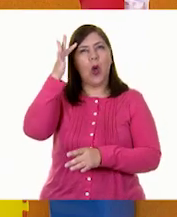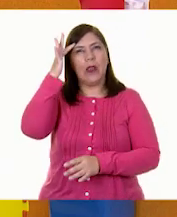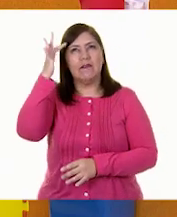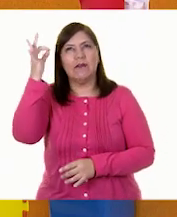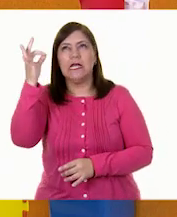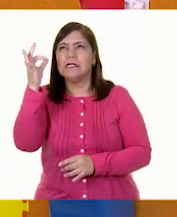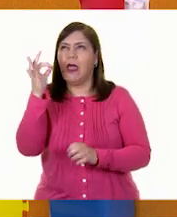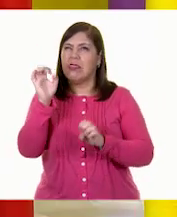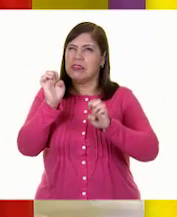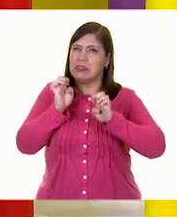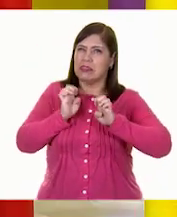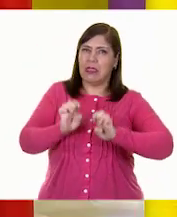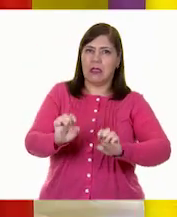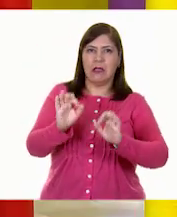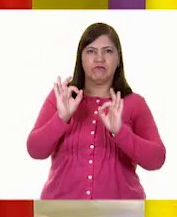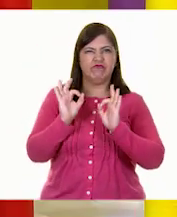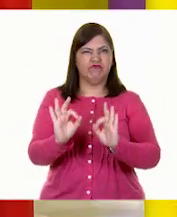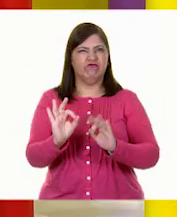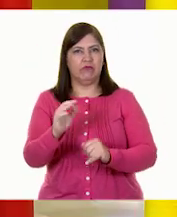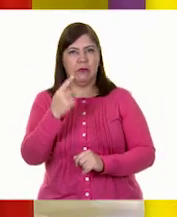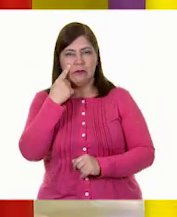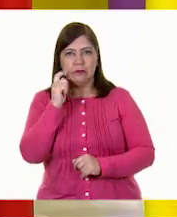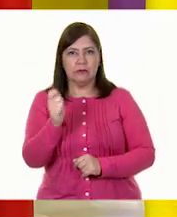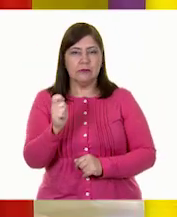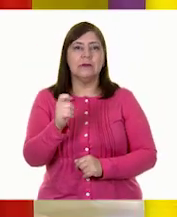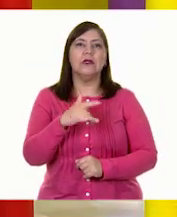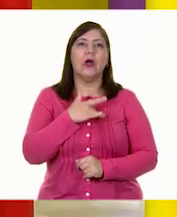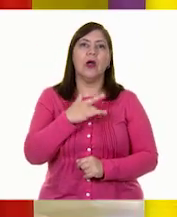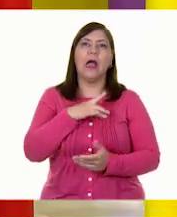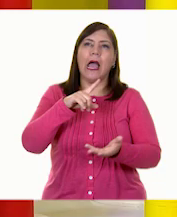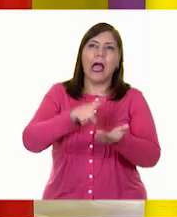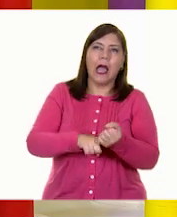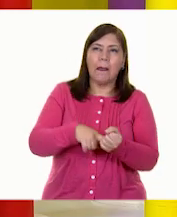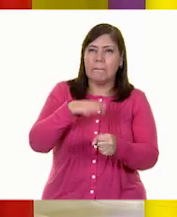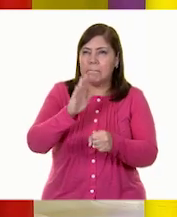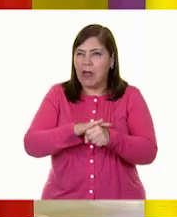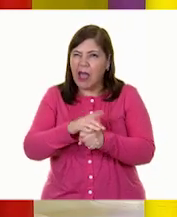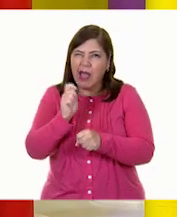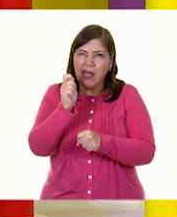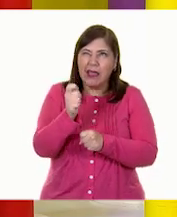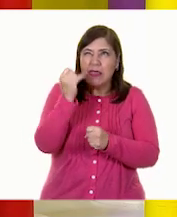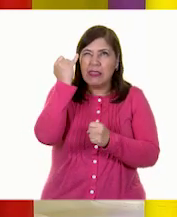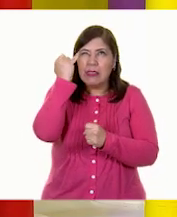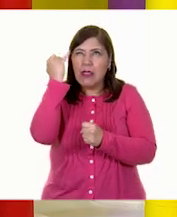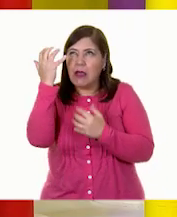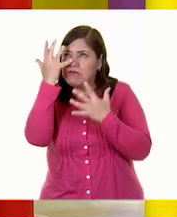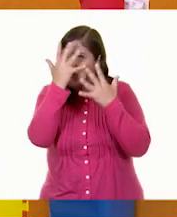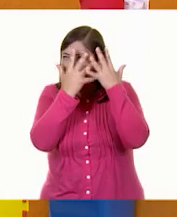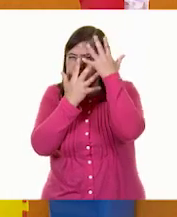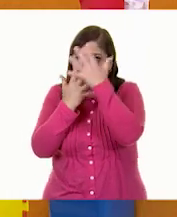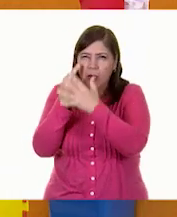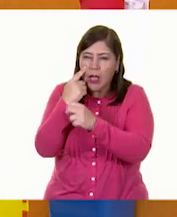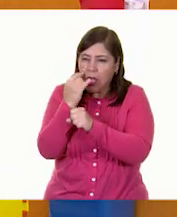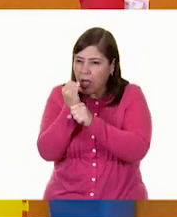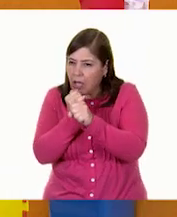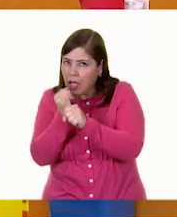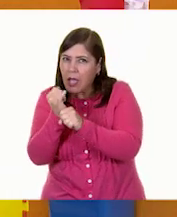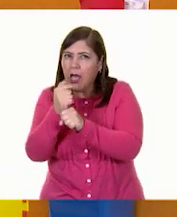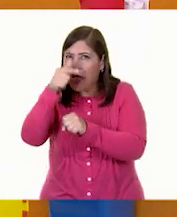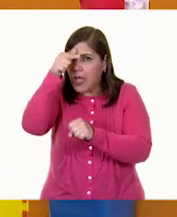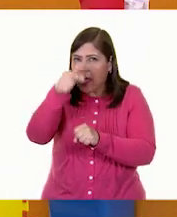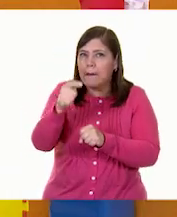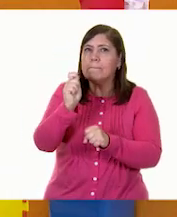elegantes. ¿No? La que crean acertijos, crean una confusión bella con